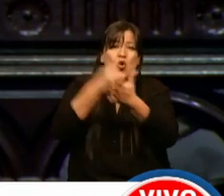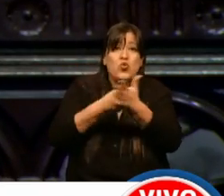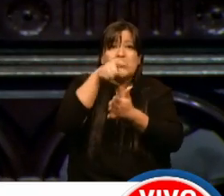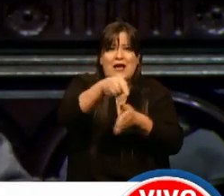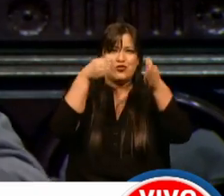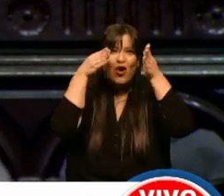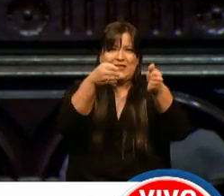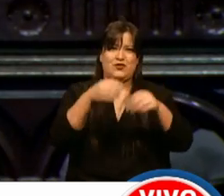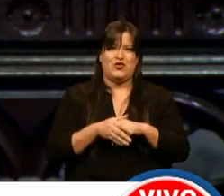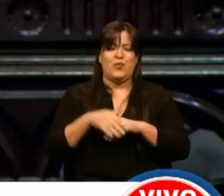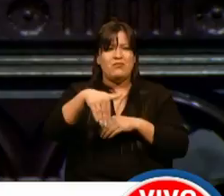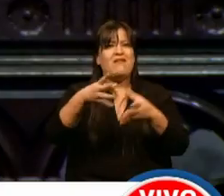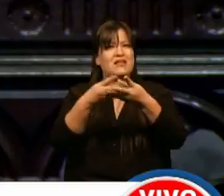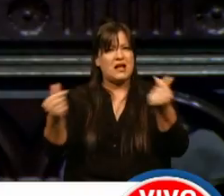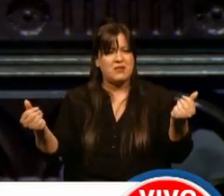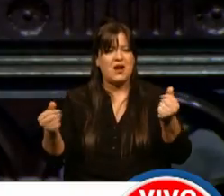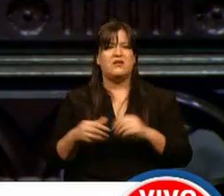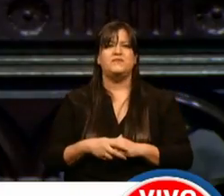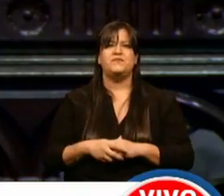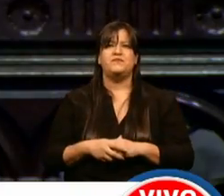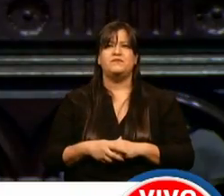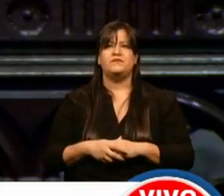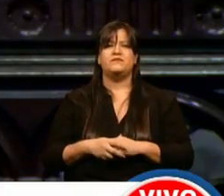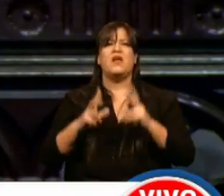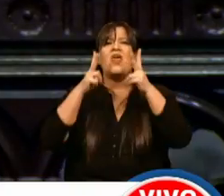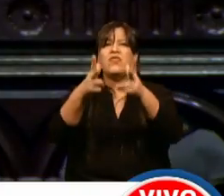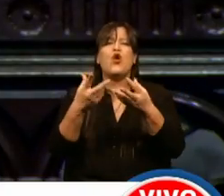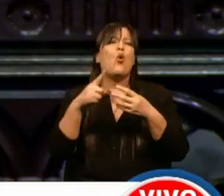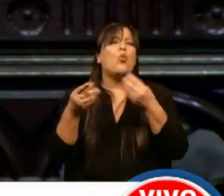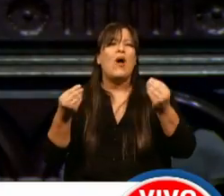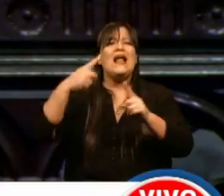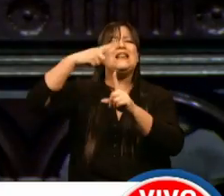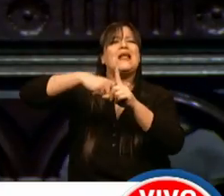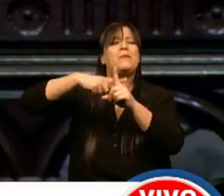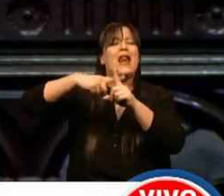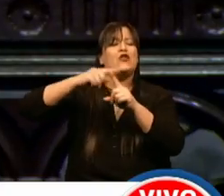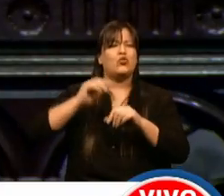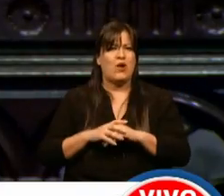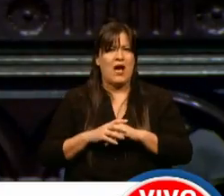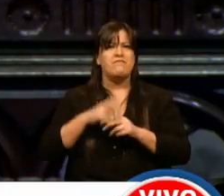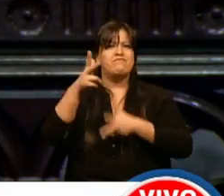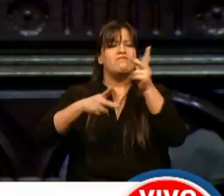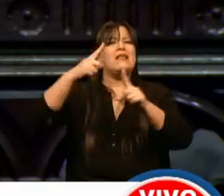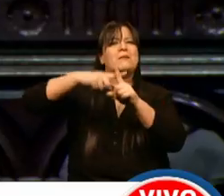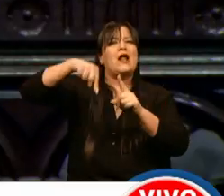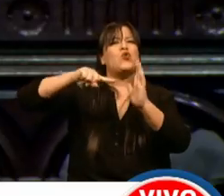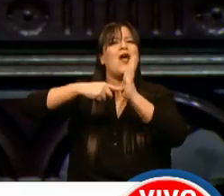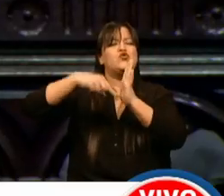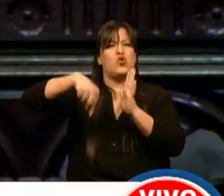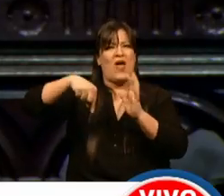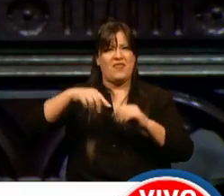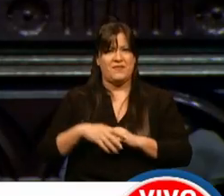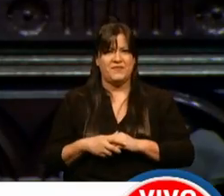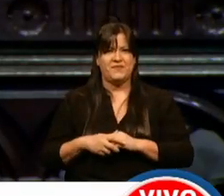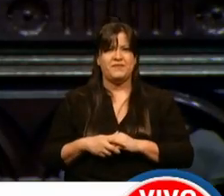para terminar le voy a decir cuál es la temperatura cuál es la temperatura en las ciudades buenos aires